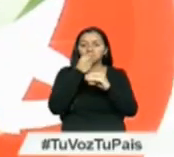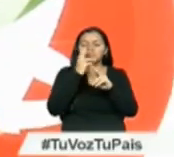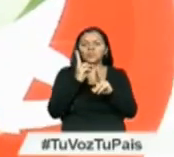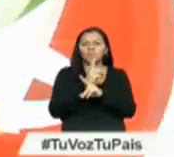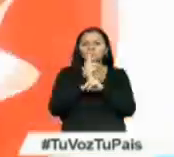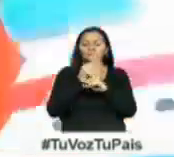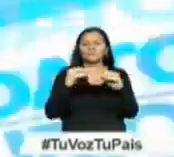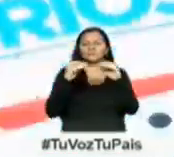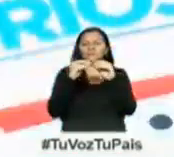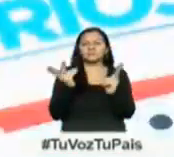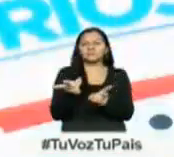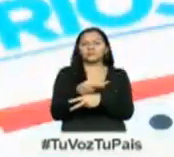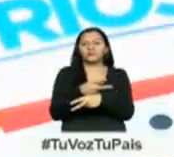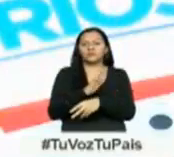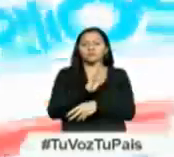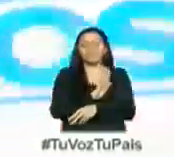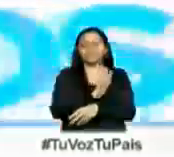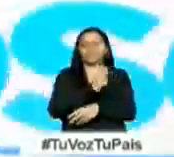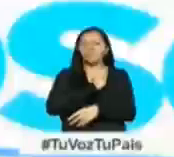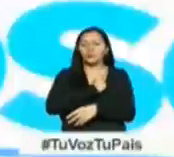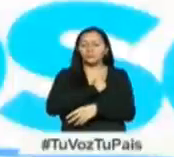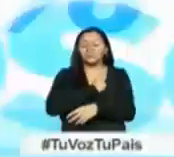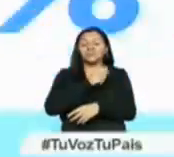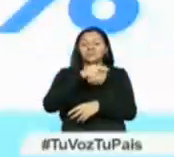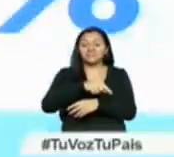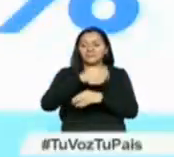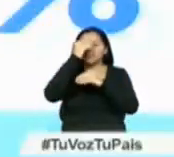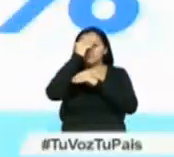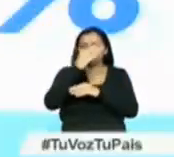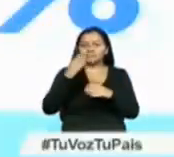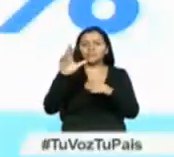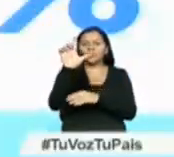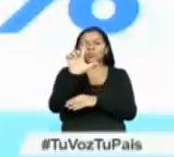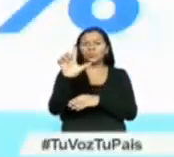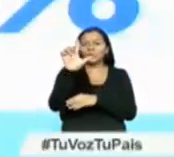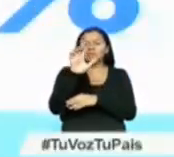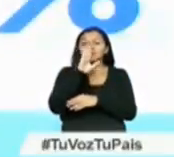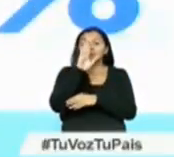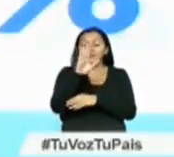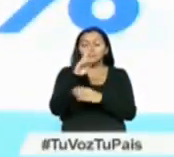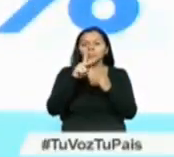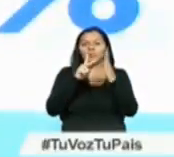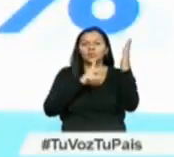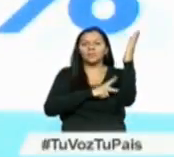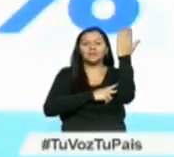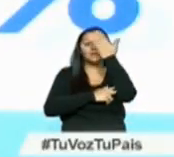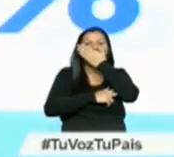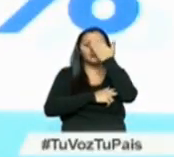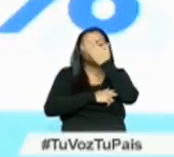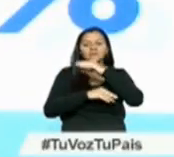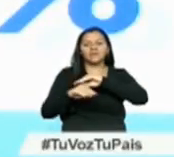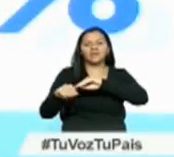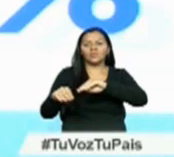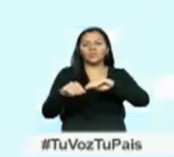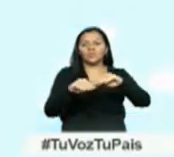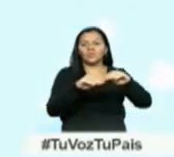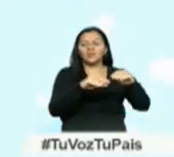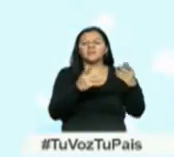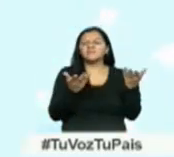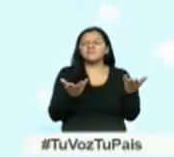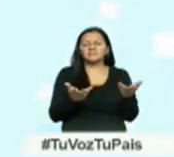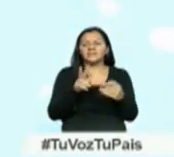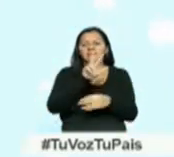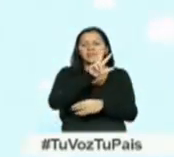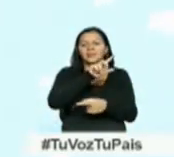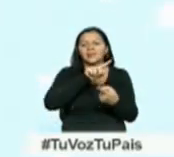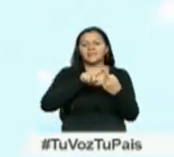consumo de productos locales. Esta se transmitirá los días lunes en el programa Educa en franja de televisión educativa de 3